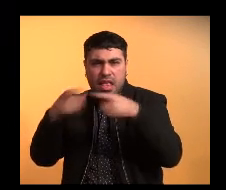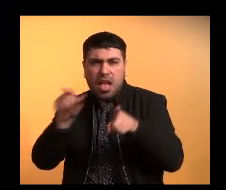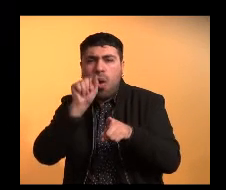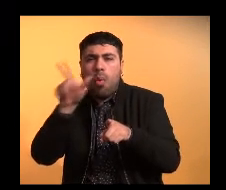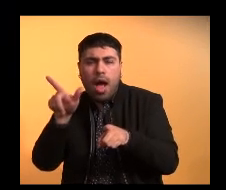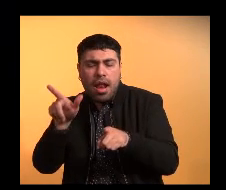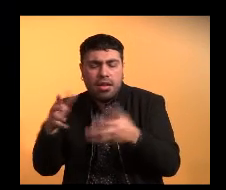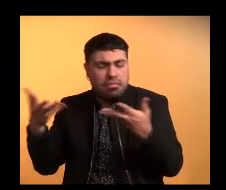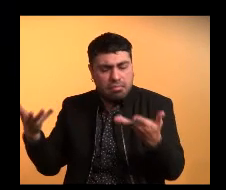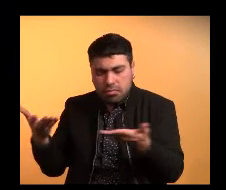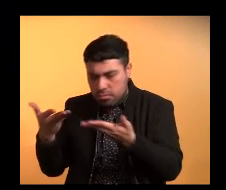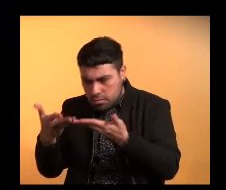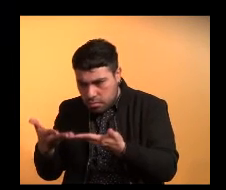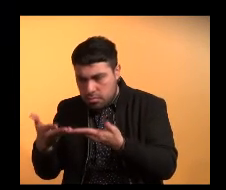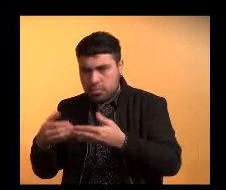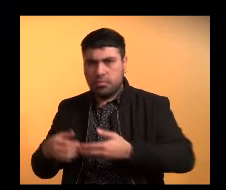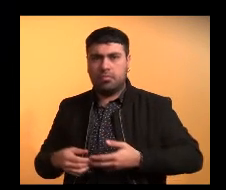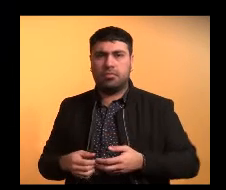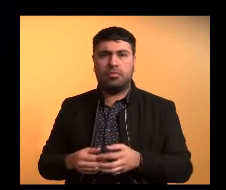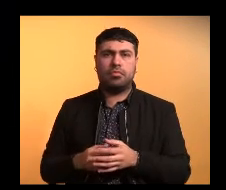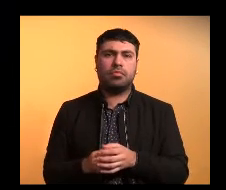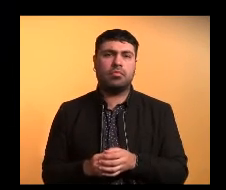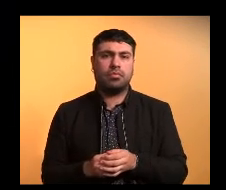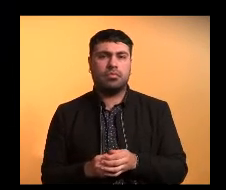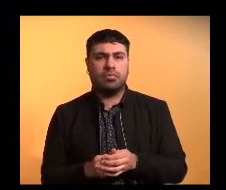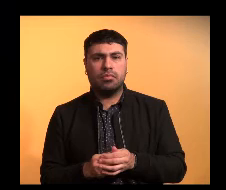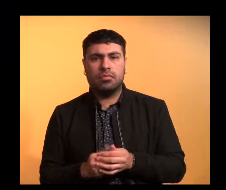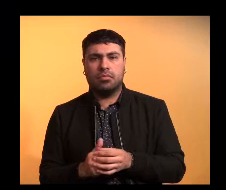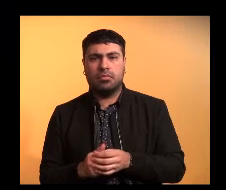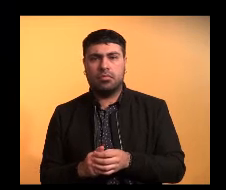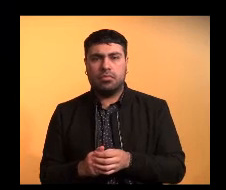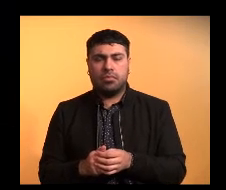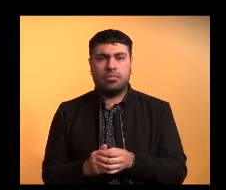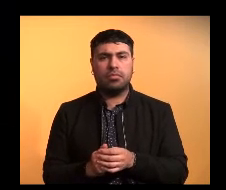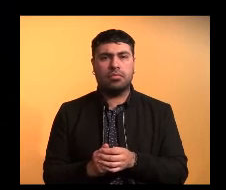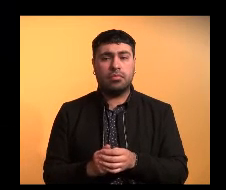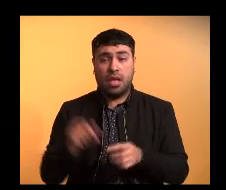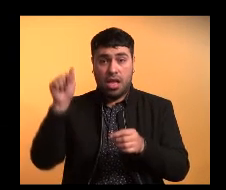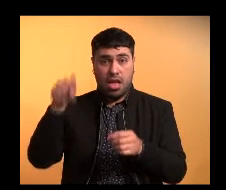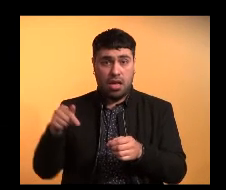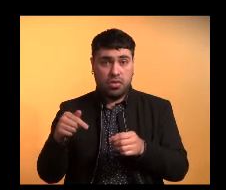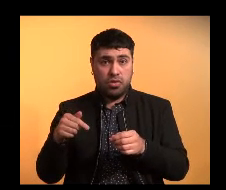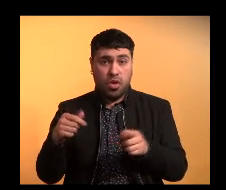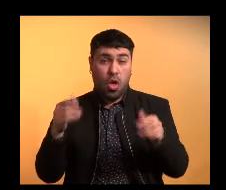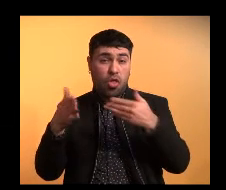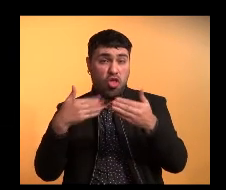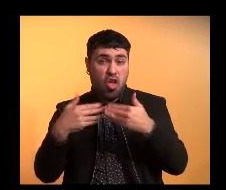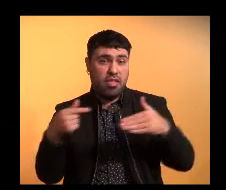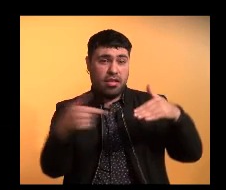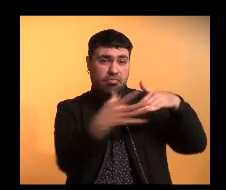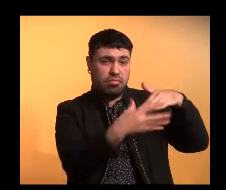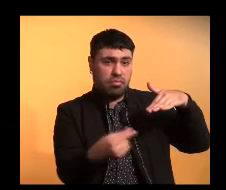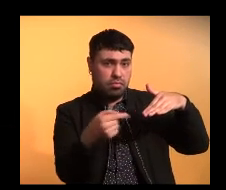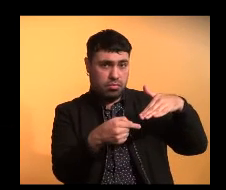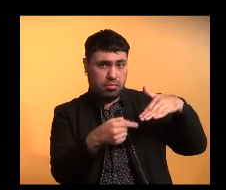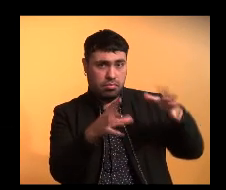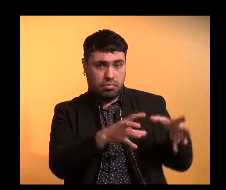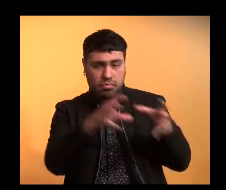haciendo un catastro completo de todos estos organismos que están flotando en Antártica. Ahora, yo les mencionaba